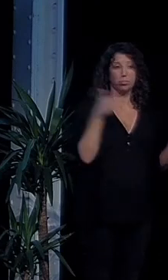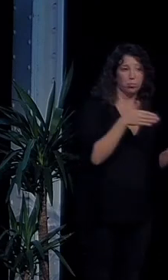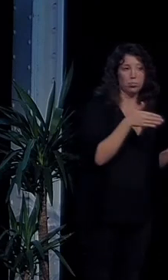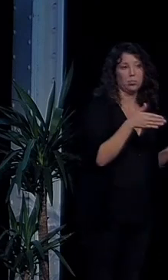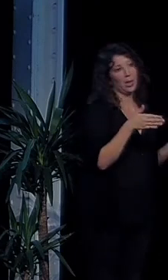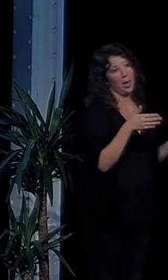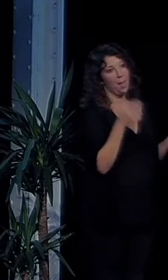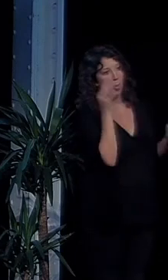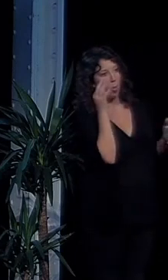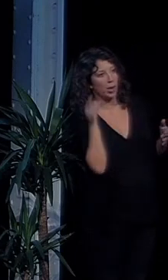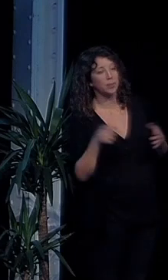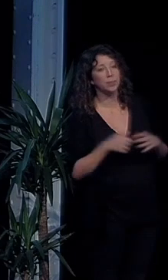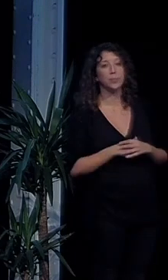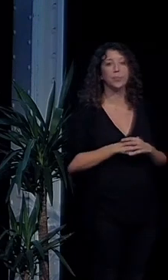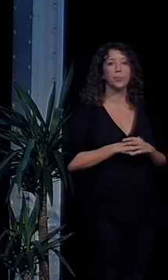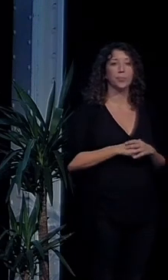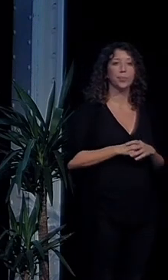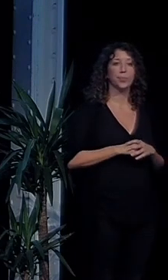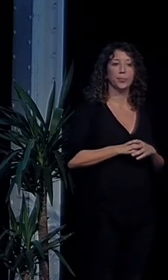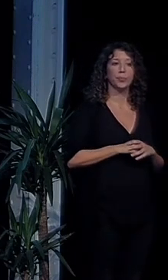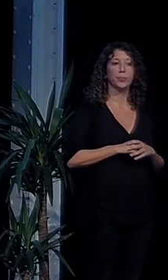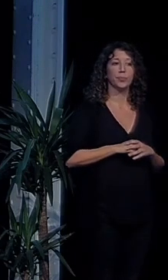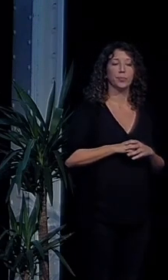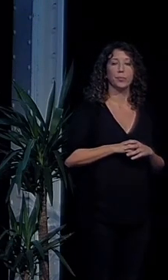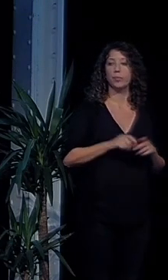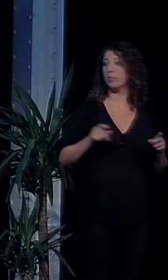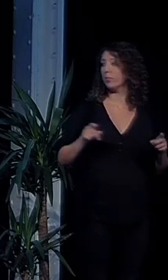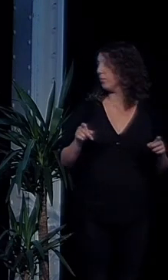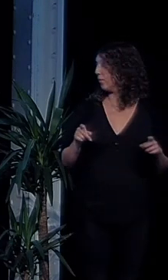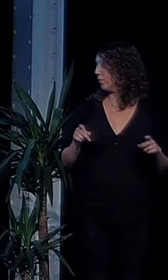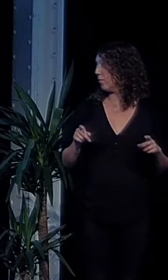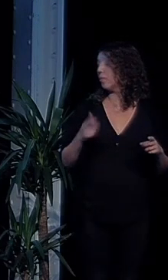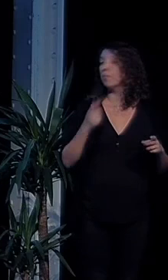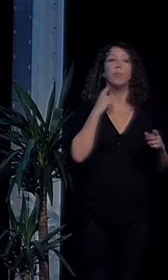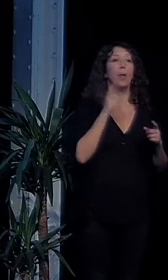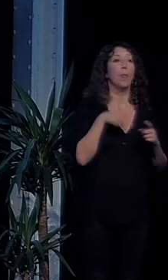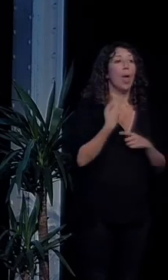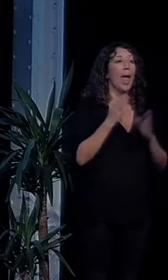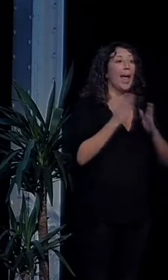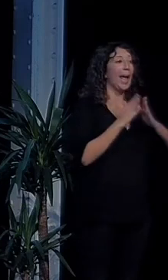cosas, ¿no? Realmente. Sí, sí. Y luego que entrar en casa tampoco te da